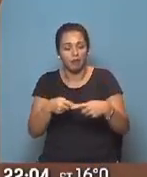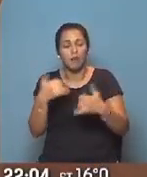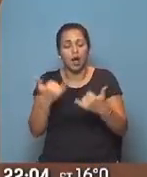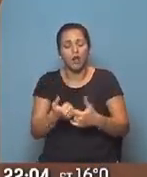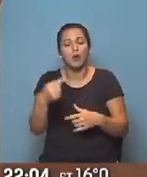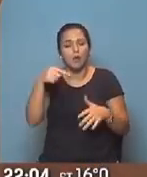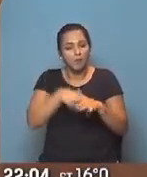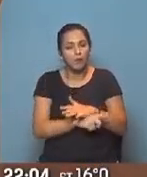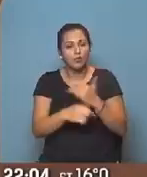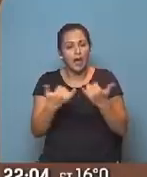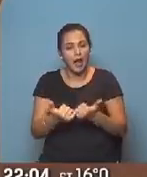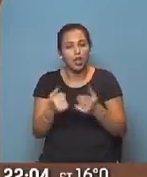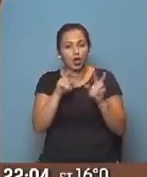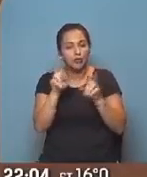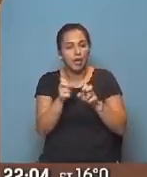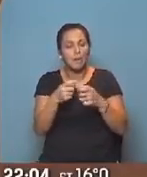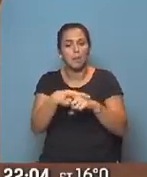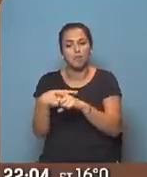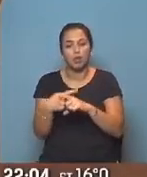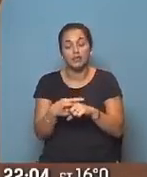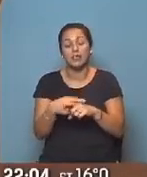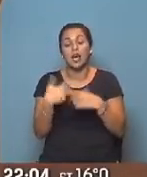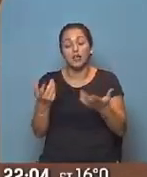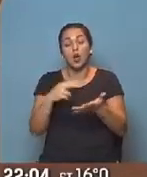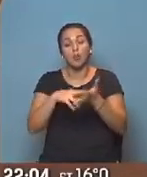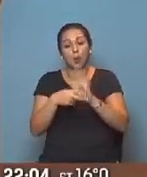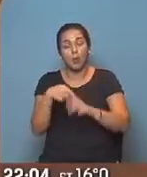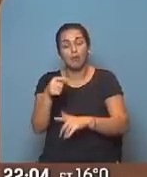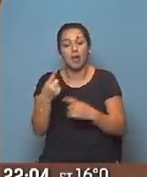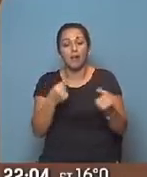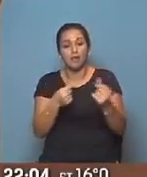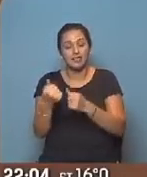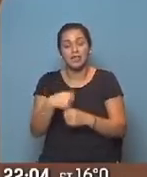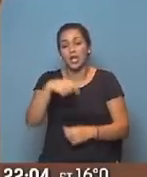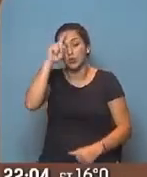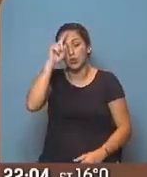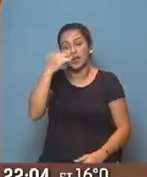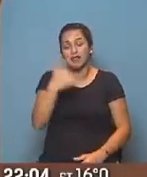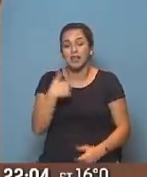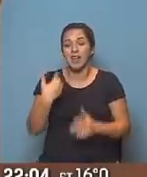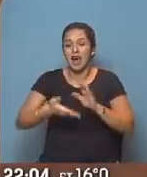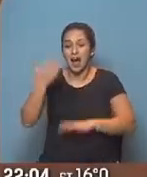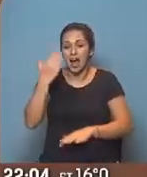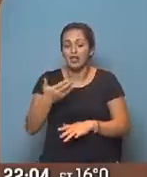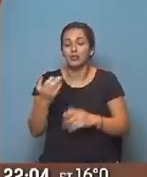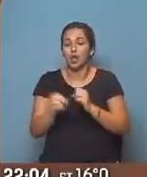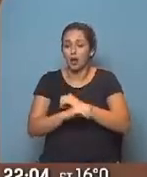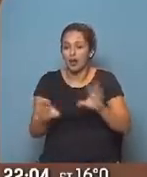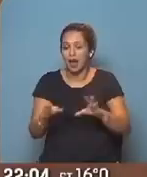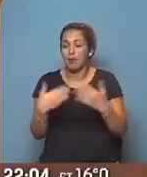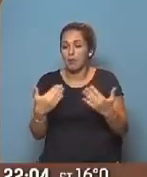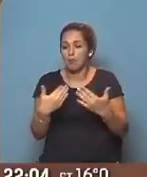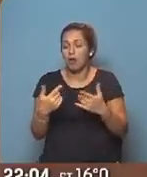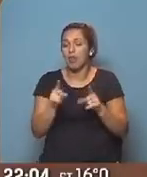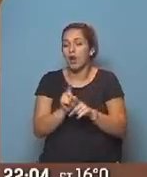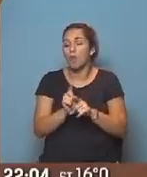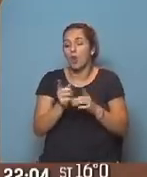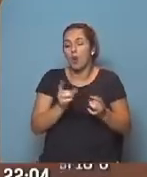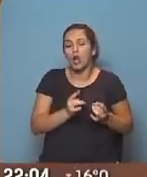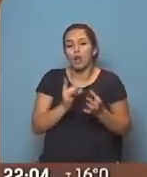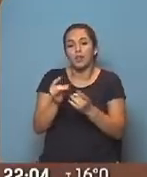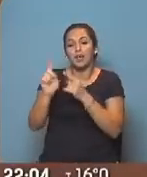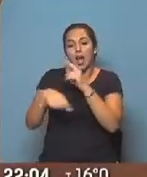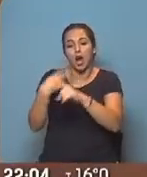y político, y la crisis financiera turca también tiene un alto potencial de riesgo de contagio a otras economías emergentes.